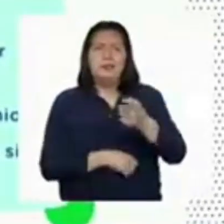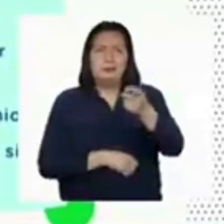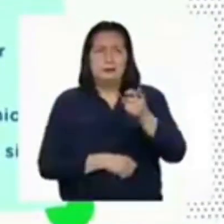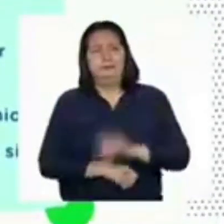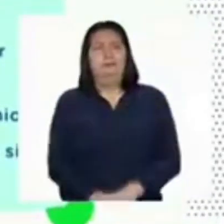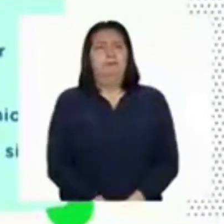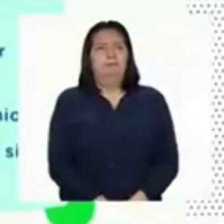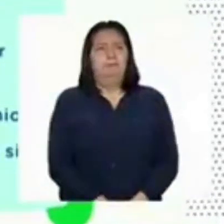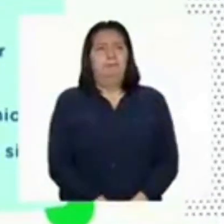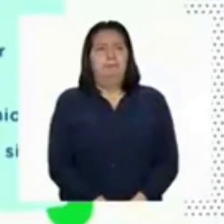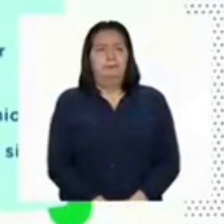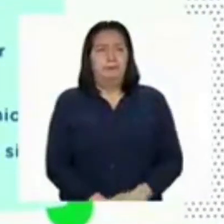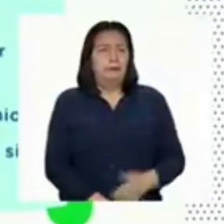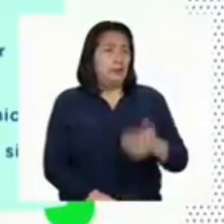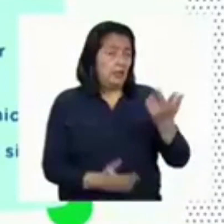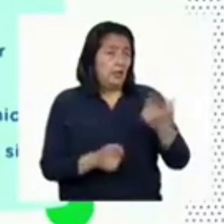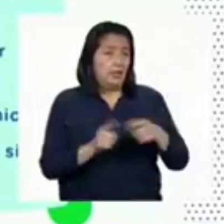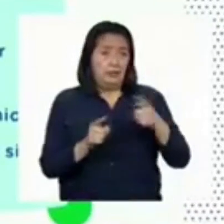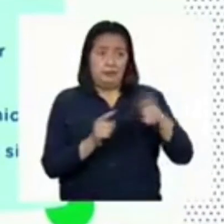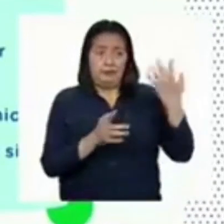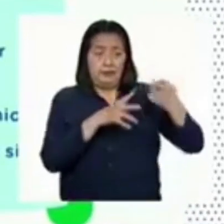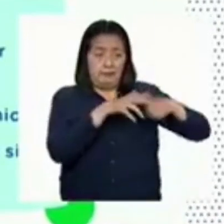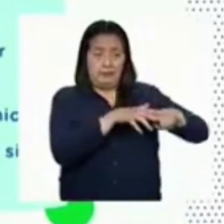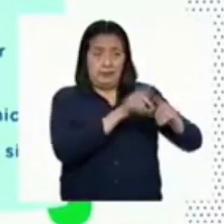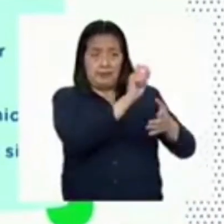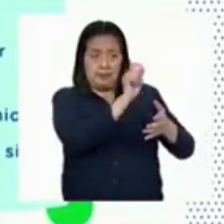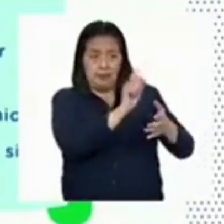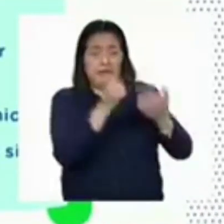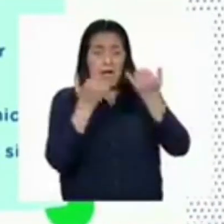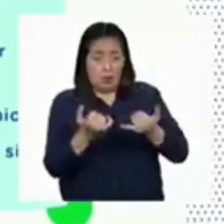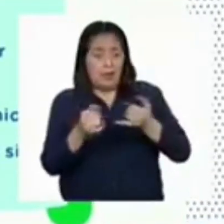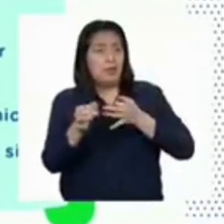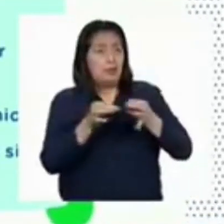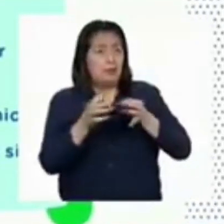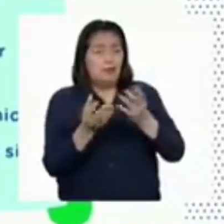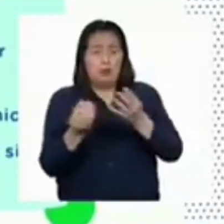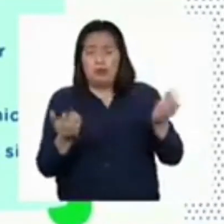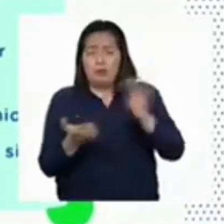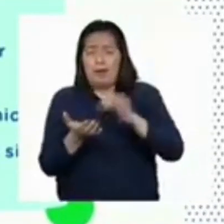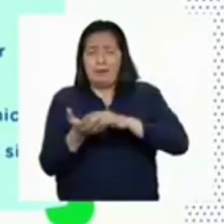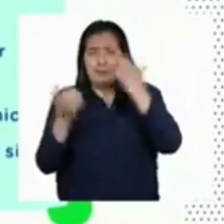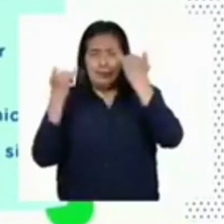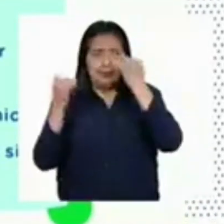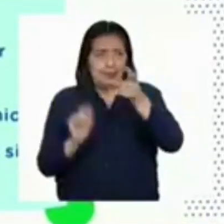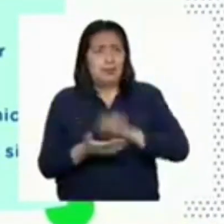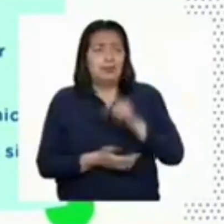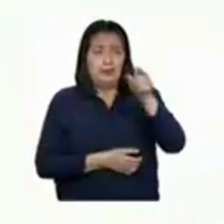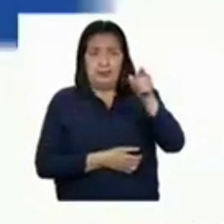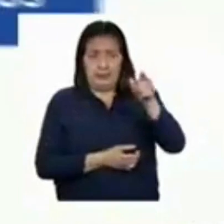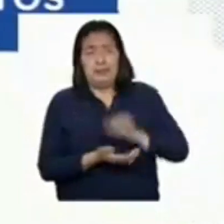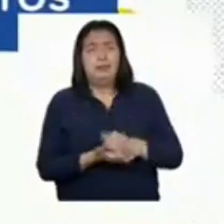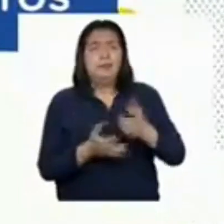Aquí las tenemos. A diferencia de la introducción, en el desarrollo vemos muchas más ideas. En esta